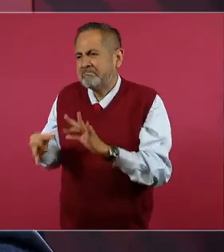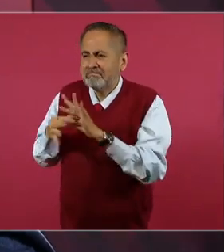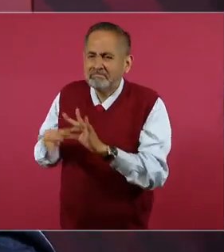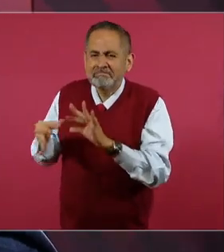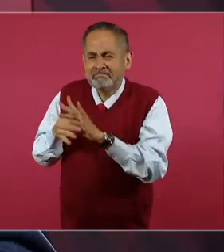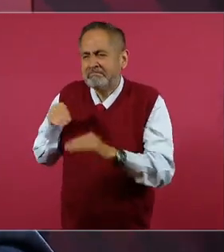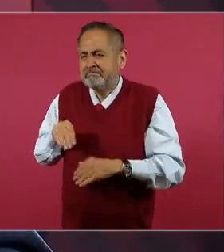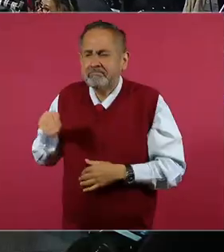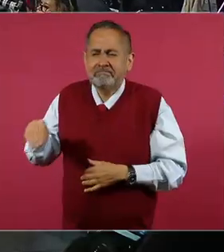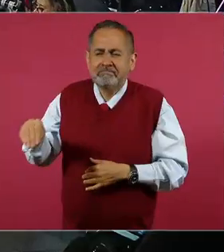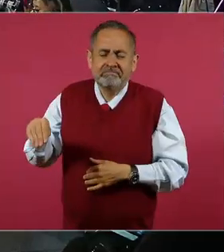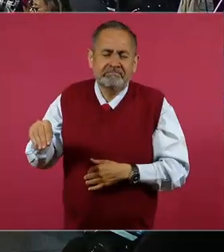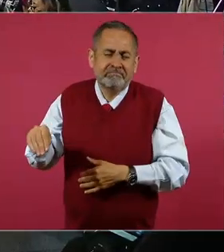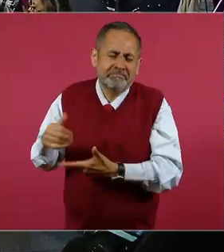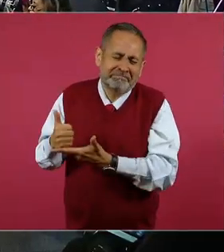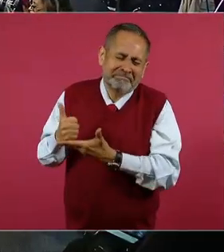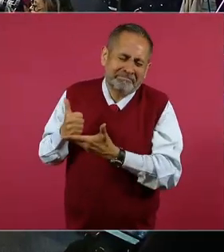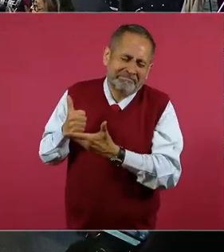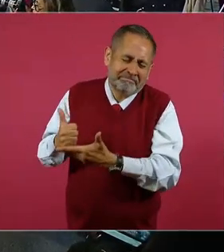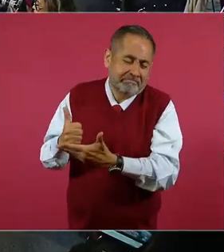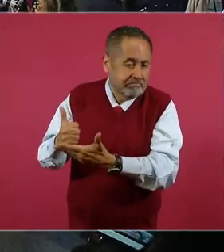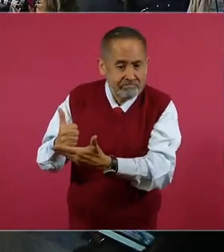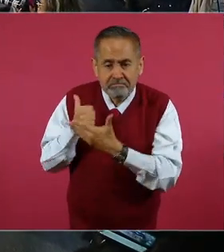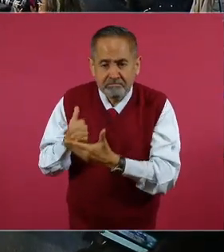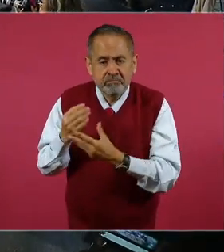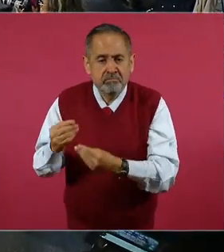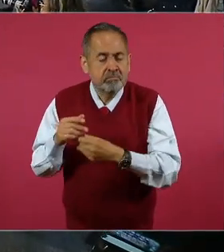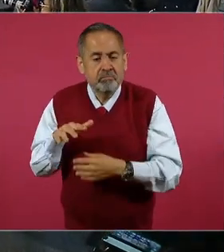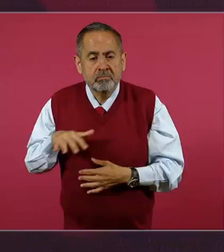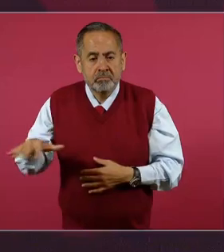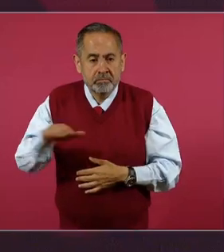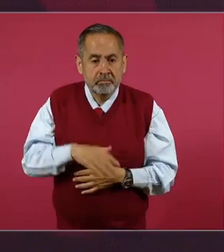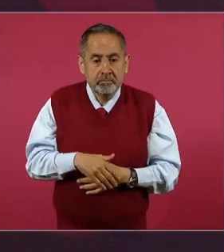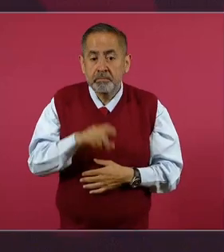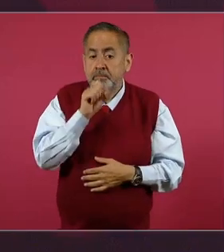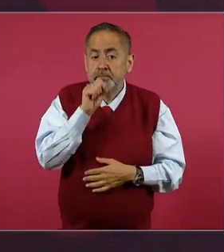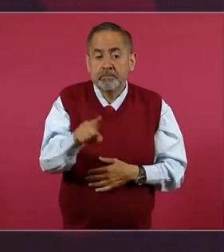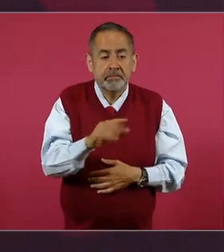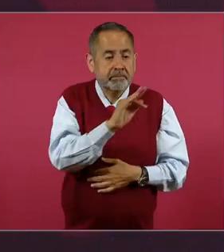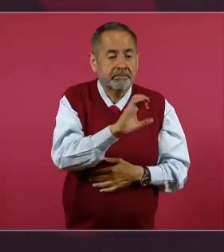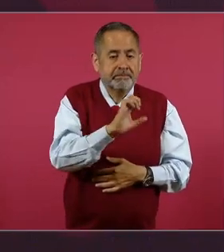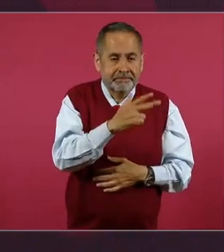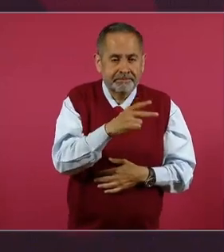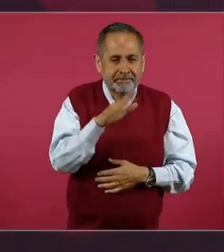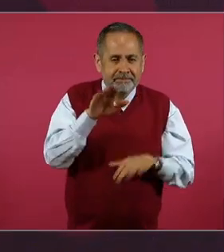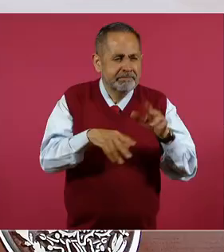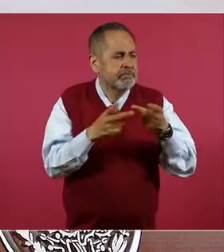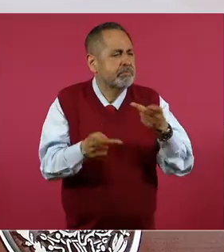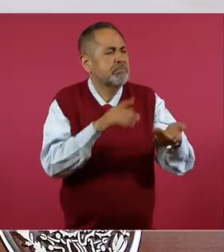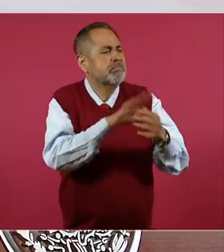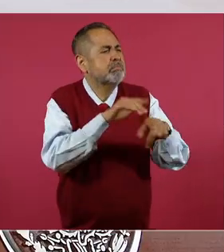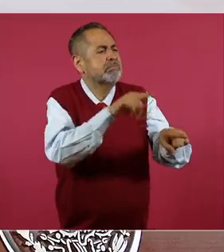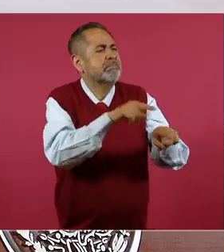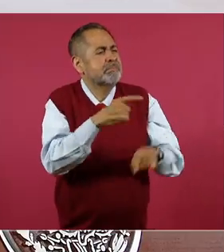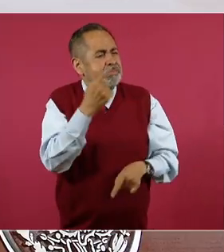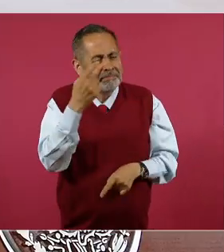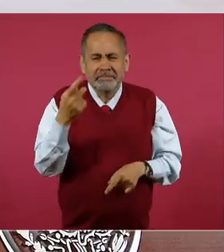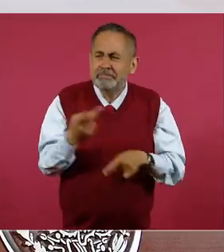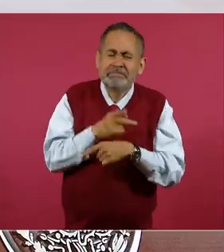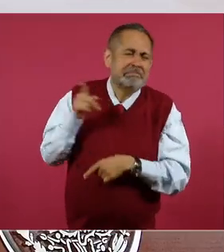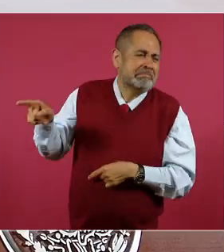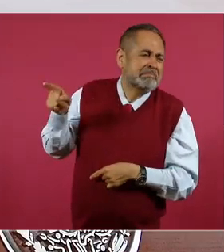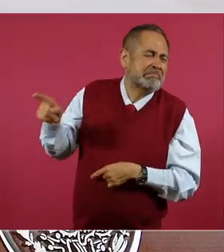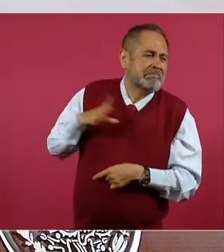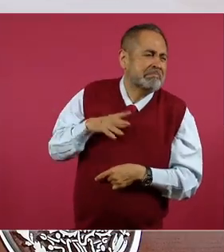y eso me ayudó mucho. El mismo Calderón declaraba, cuando le preguntaban por mí, de que ahí andaba